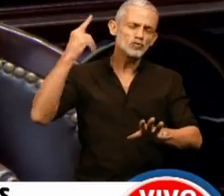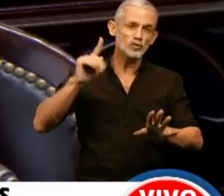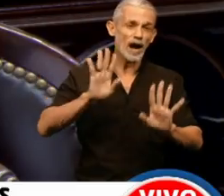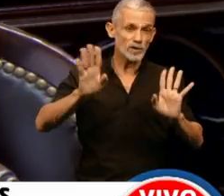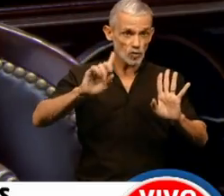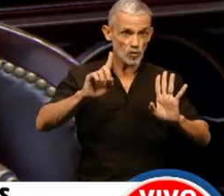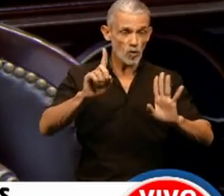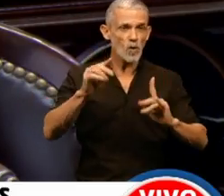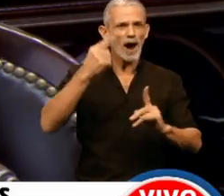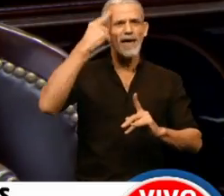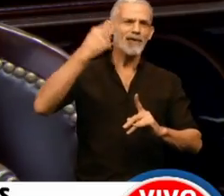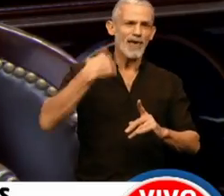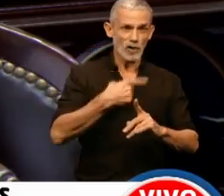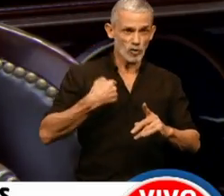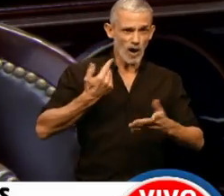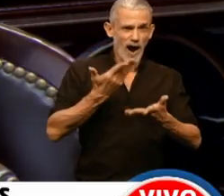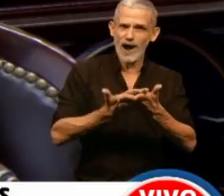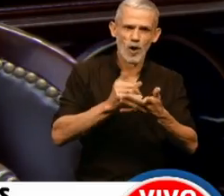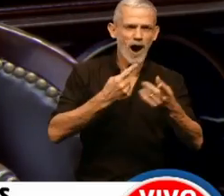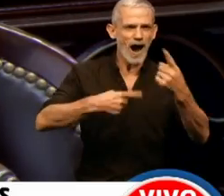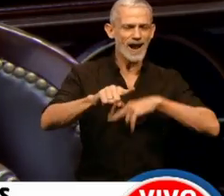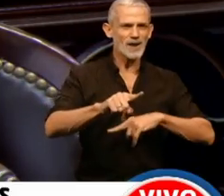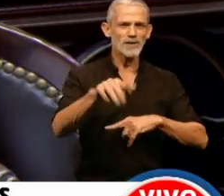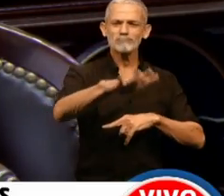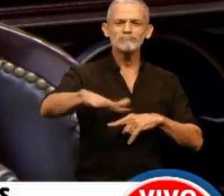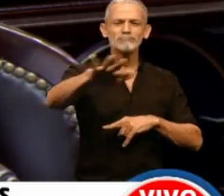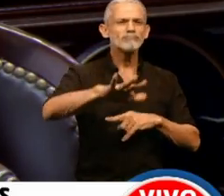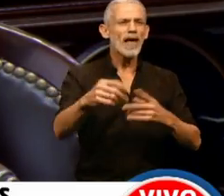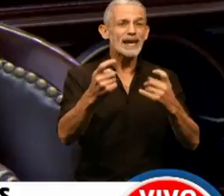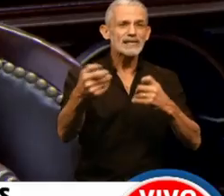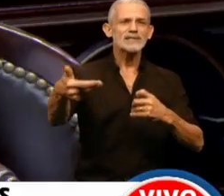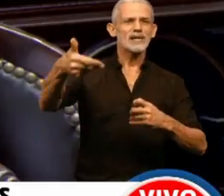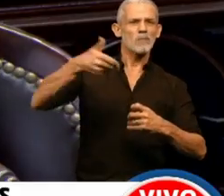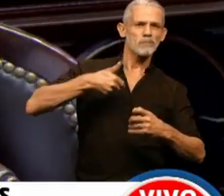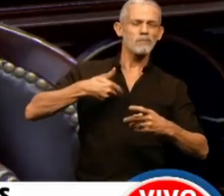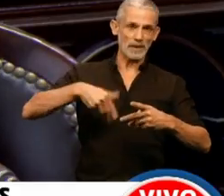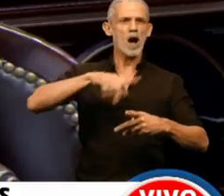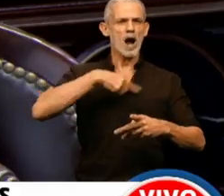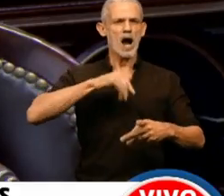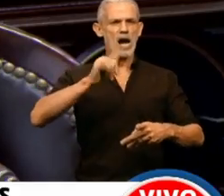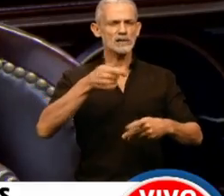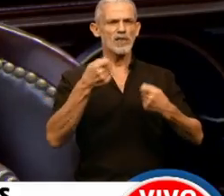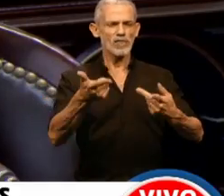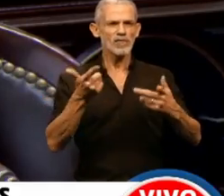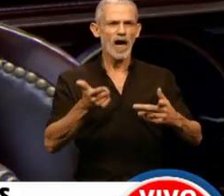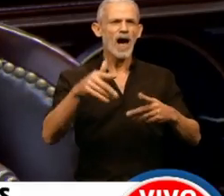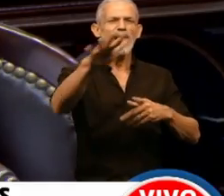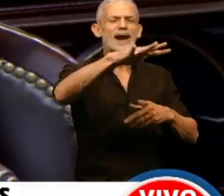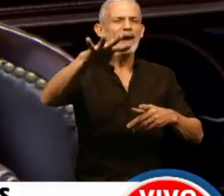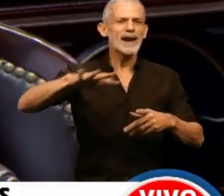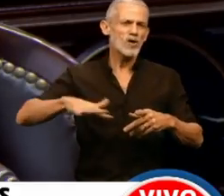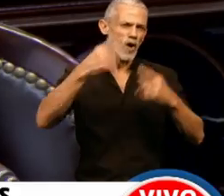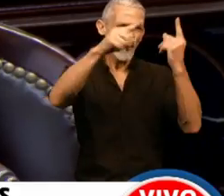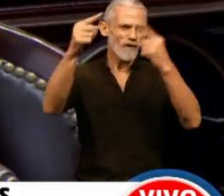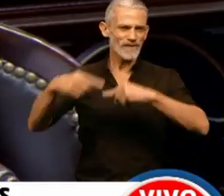no por iniciativa nuestra sino por la iniciativa de la comunidad de distintas regiones de la